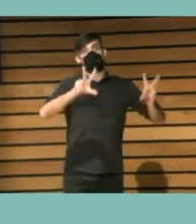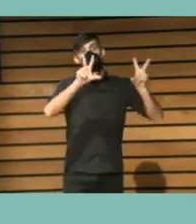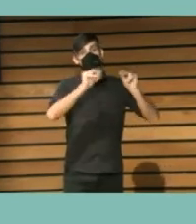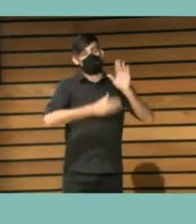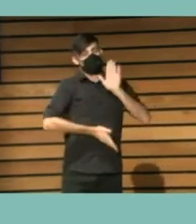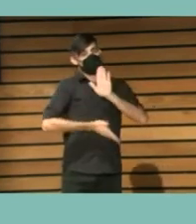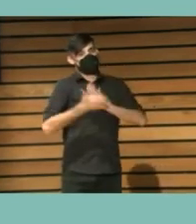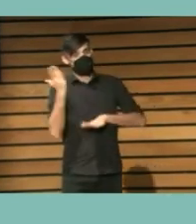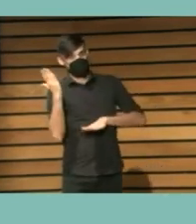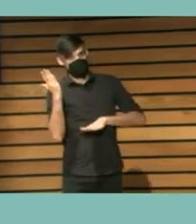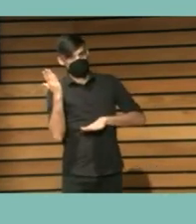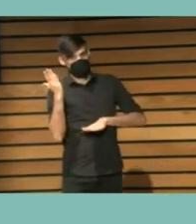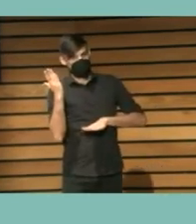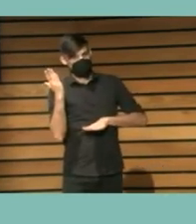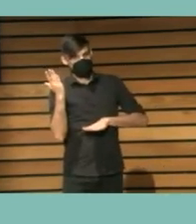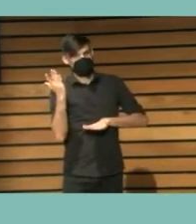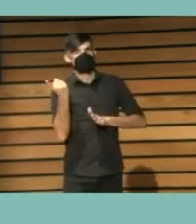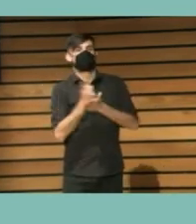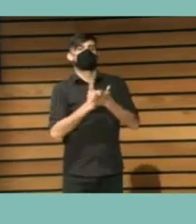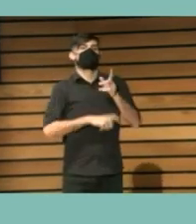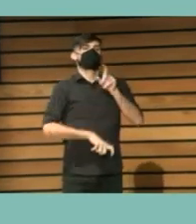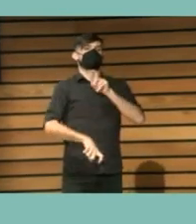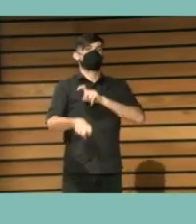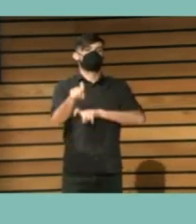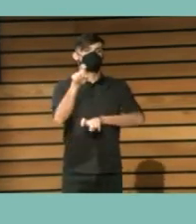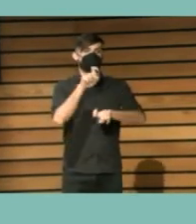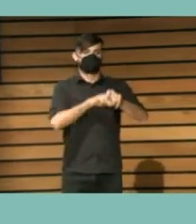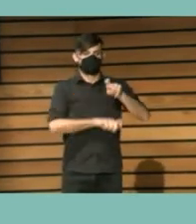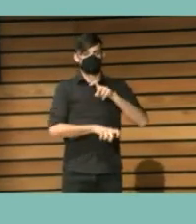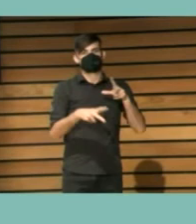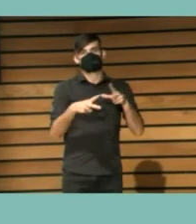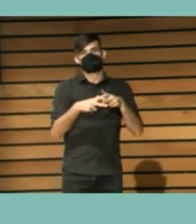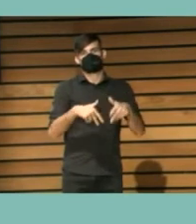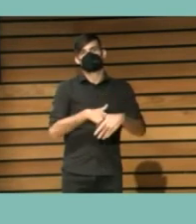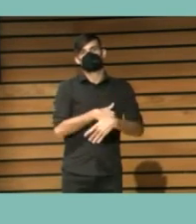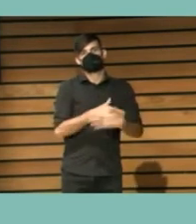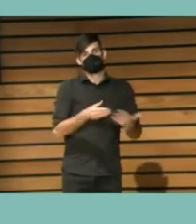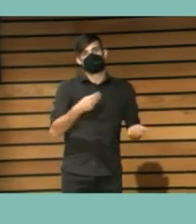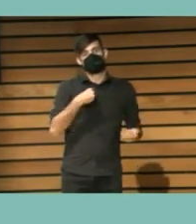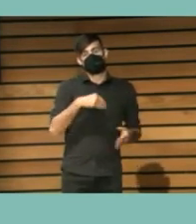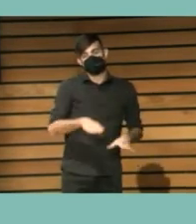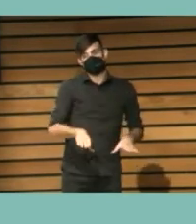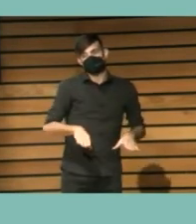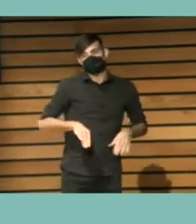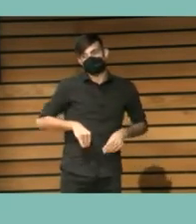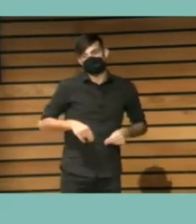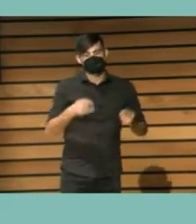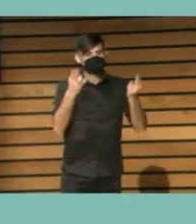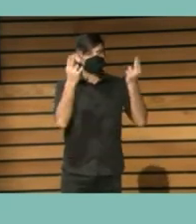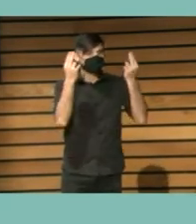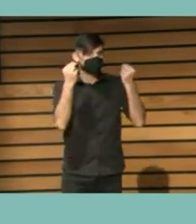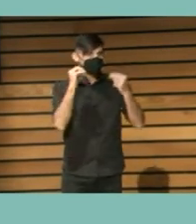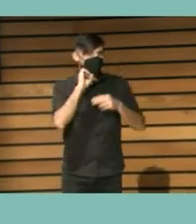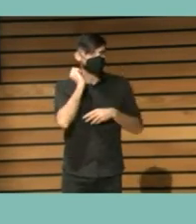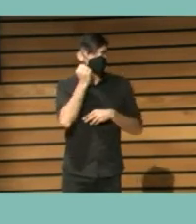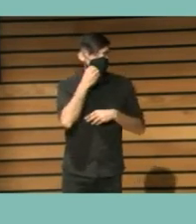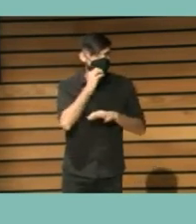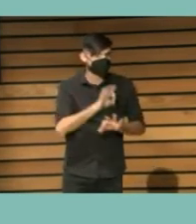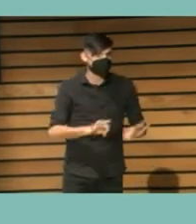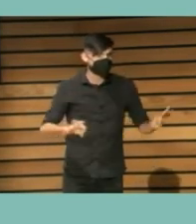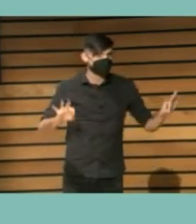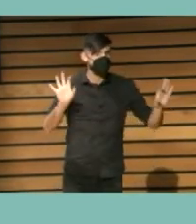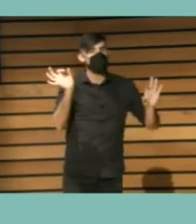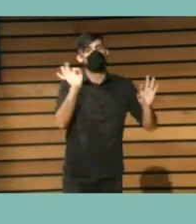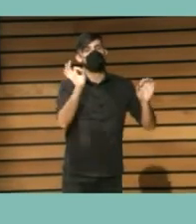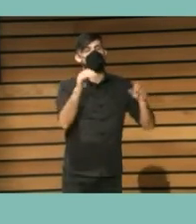ellos y la ciudadanía pues lo asume, pero no protesta, o la ciudadanía, incluso las